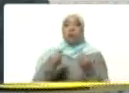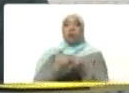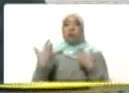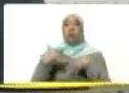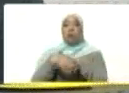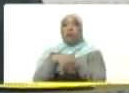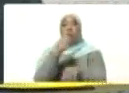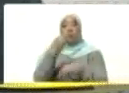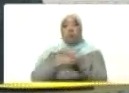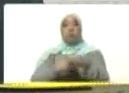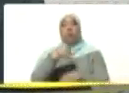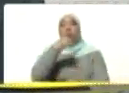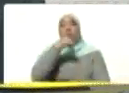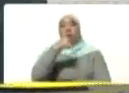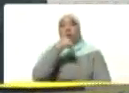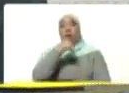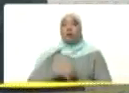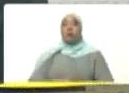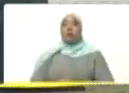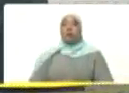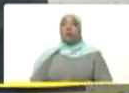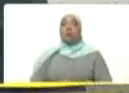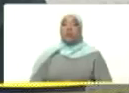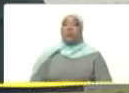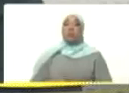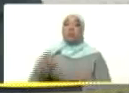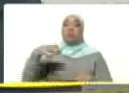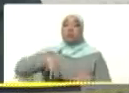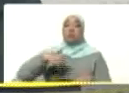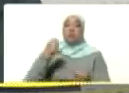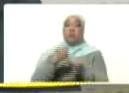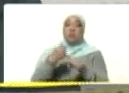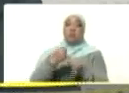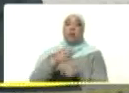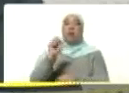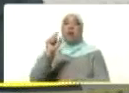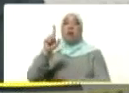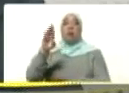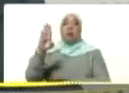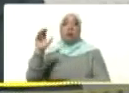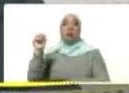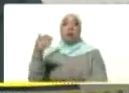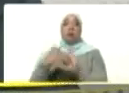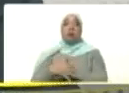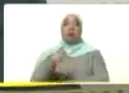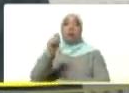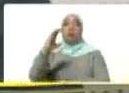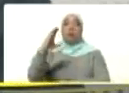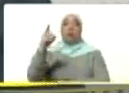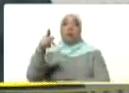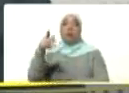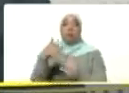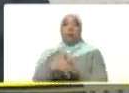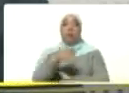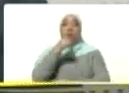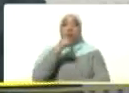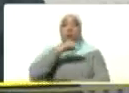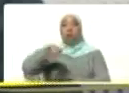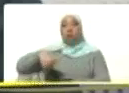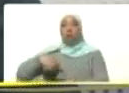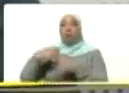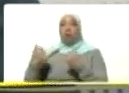integración, the member states of ALBA TCP los estados miembros del ALBA TCP are unequally yoked. Sin